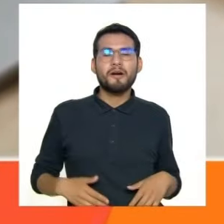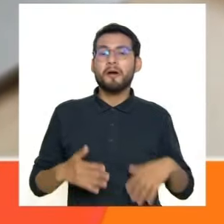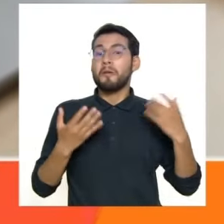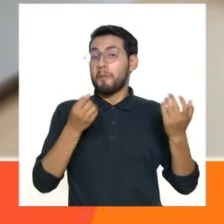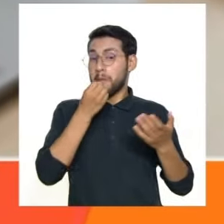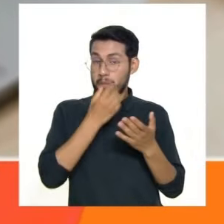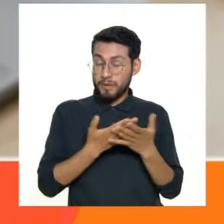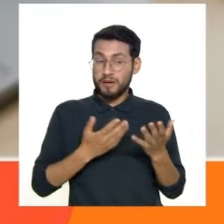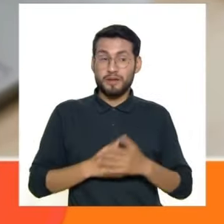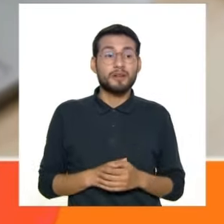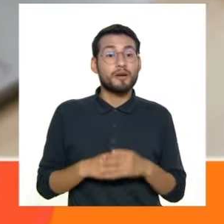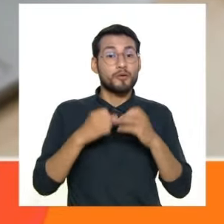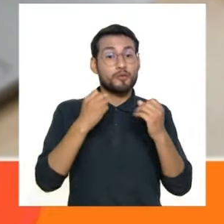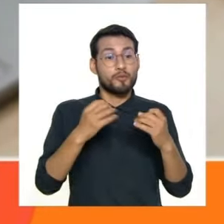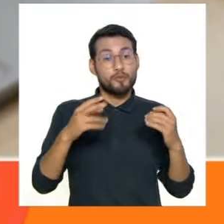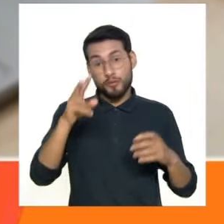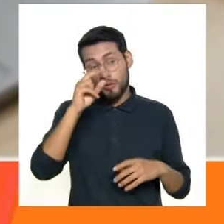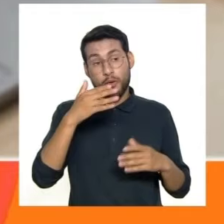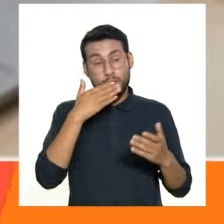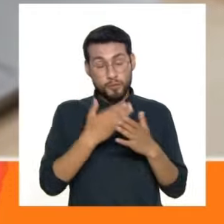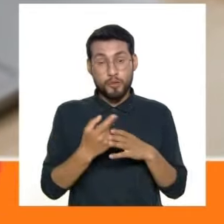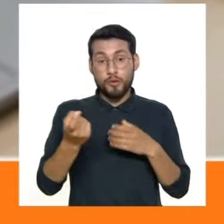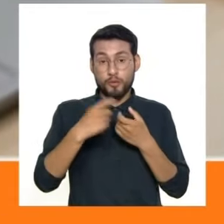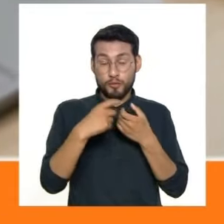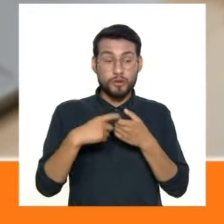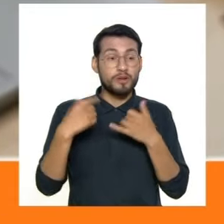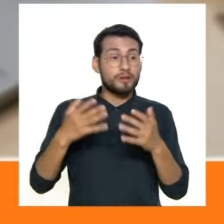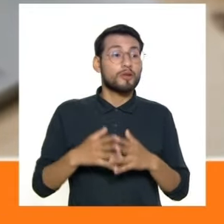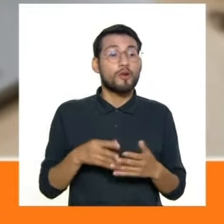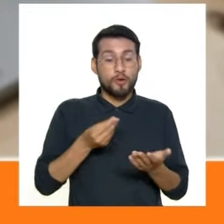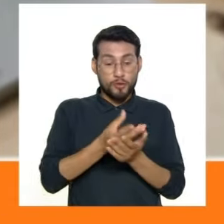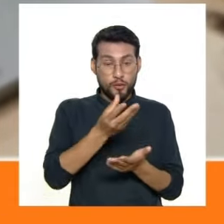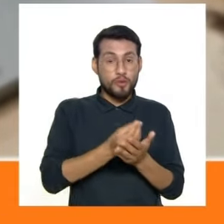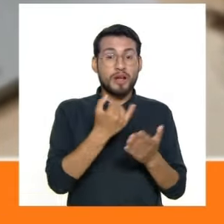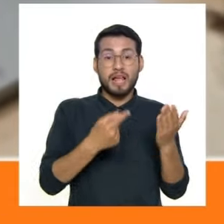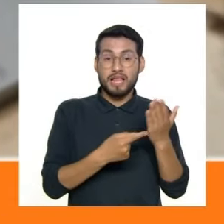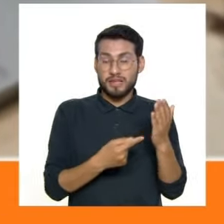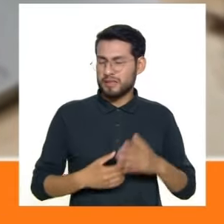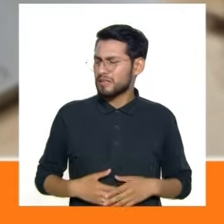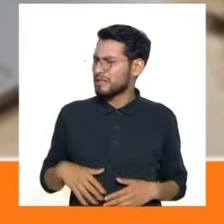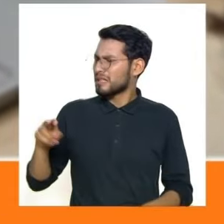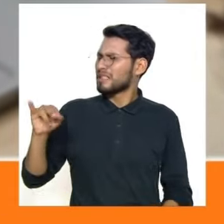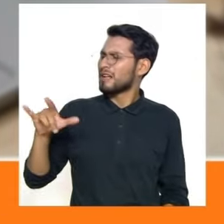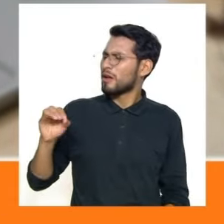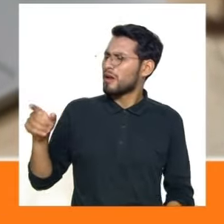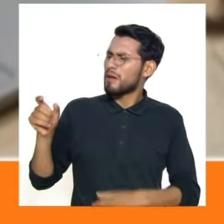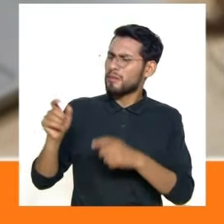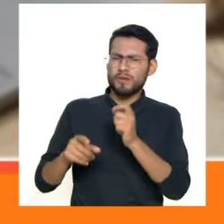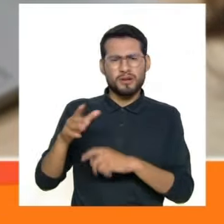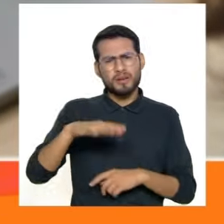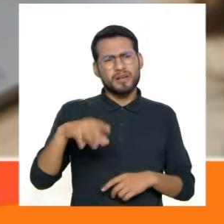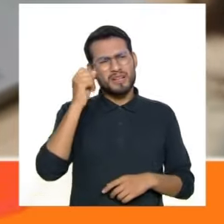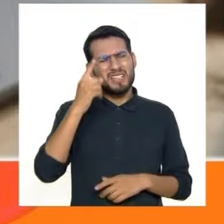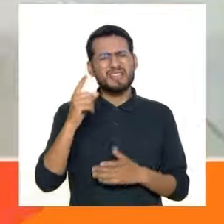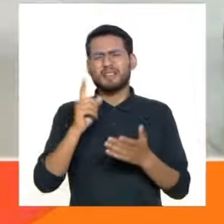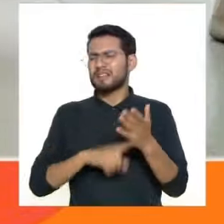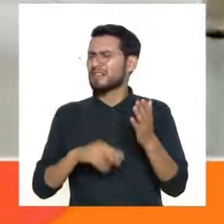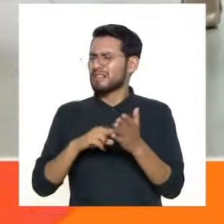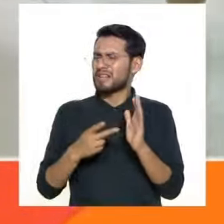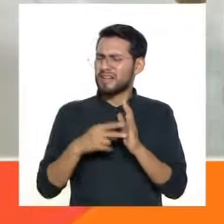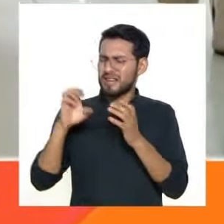de partida para que muchos peros se sigan sumando a esta tendencia de consumo digitalo para que nuestro público pueda entender primero Qué es